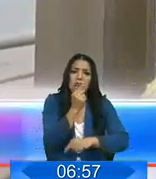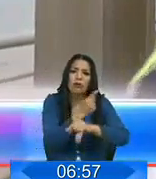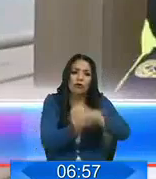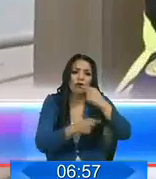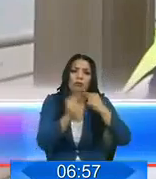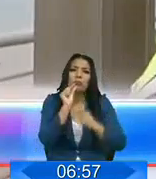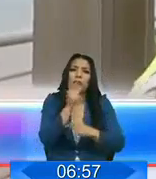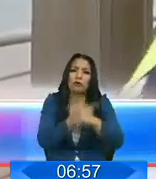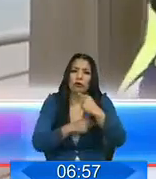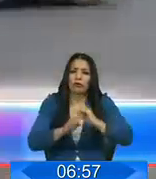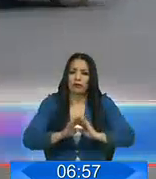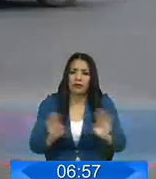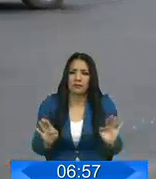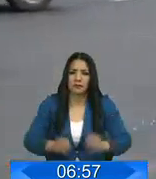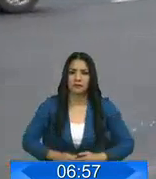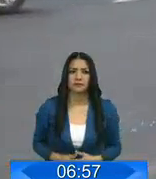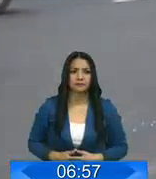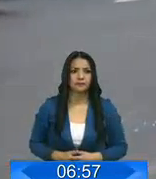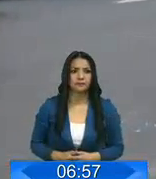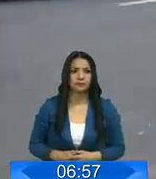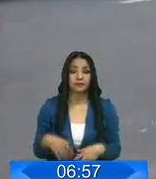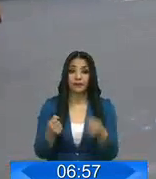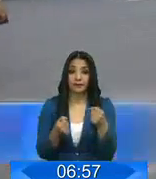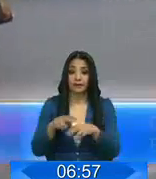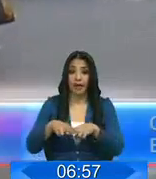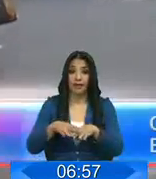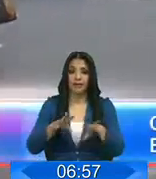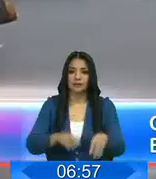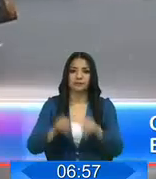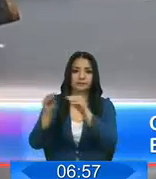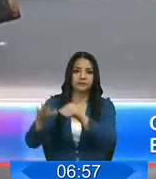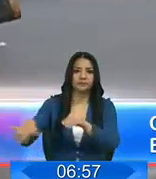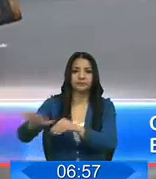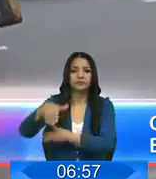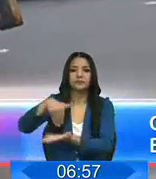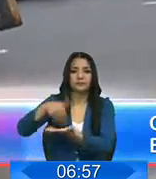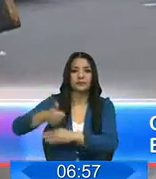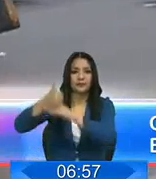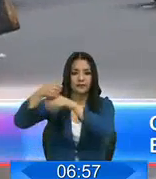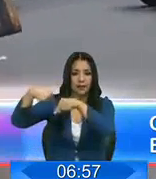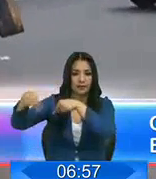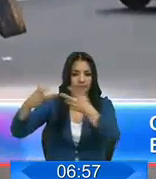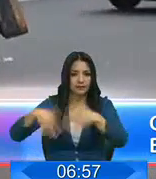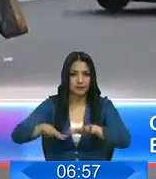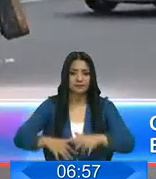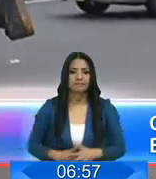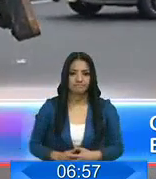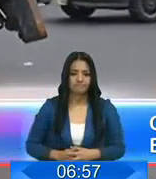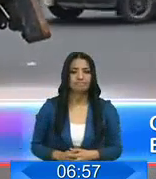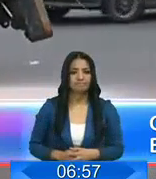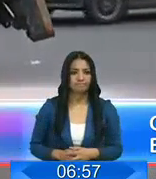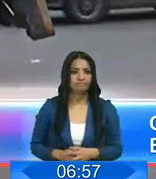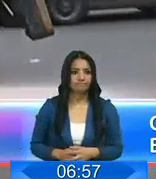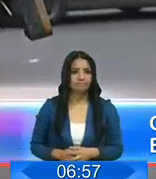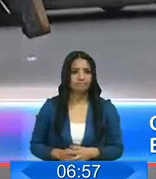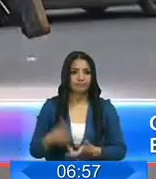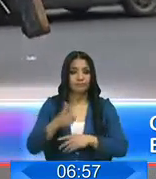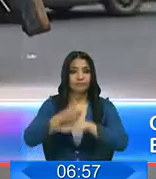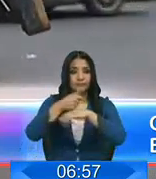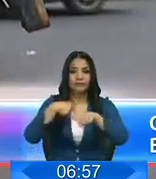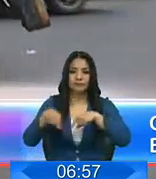las laceraciones al caballero. El carro afectado fue llevado a los canchones de la CTE, donde los uniformados iniciarán